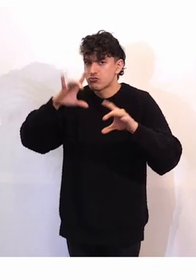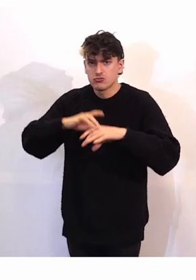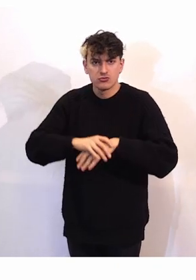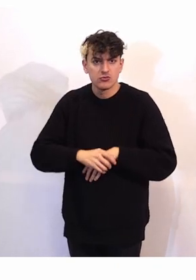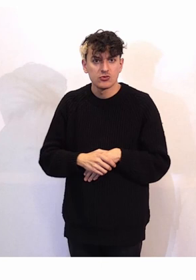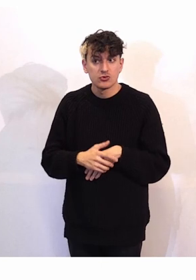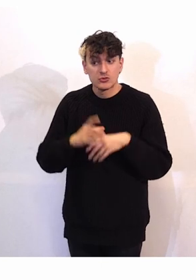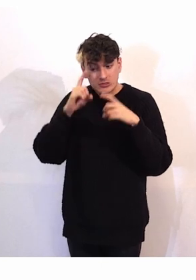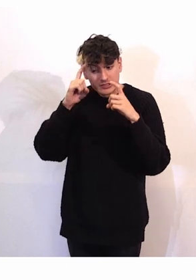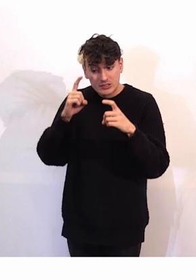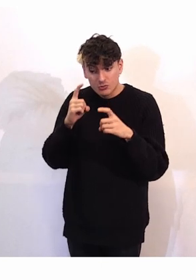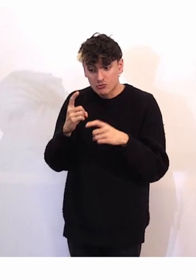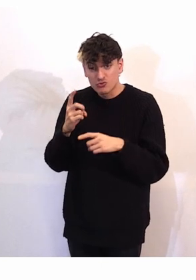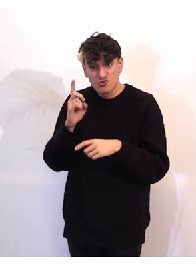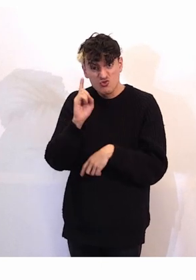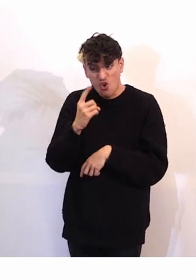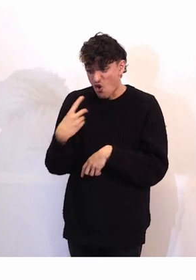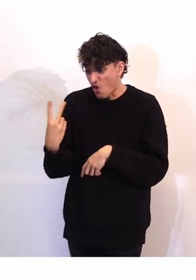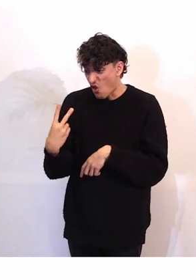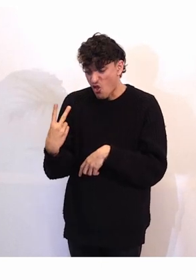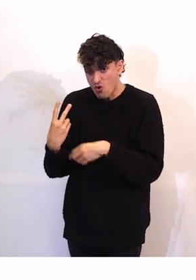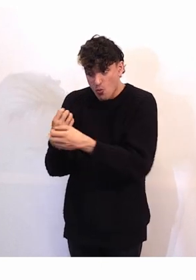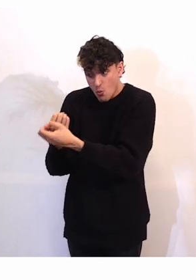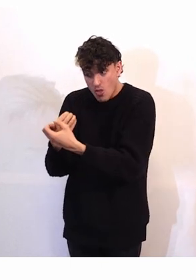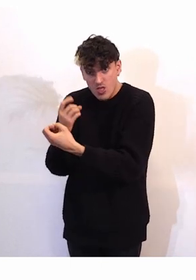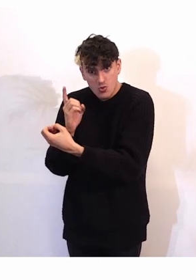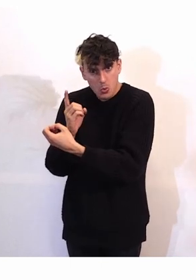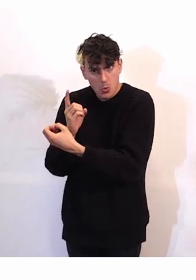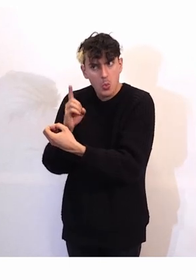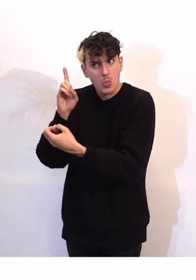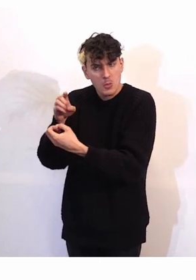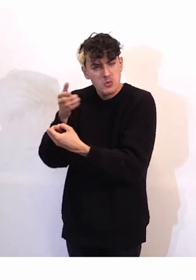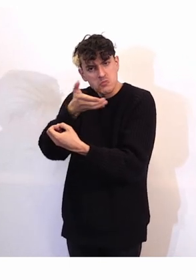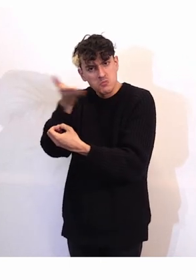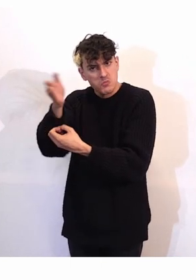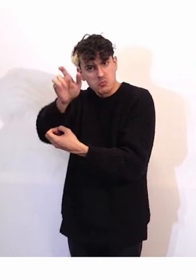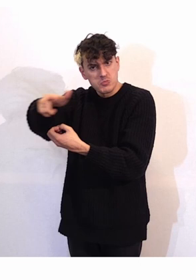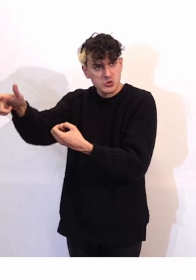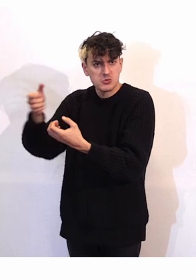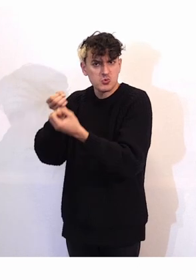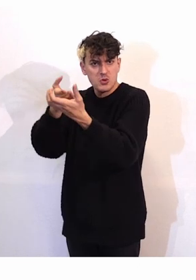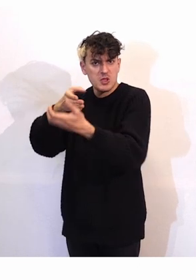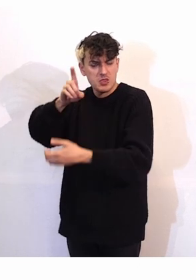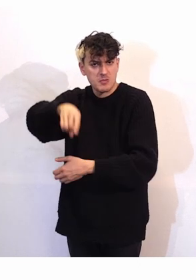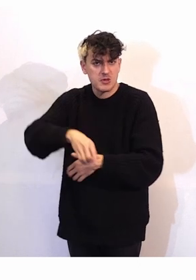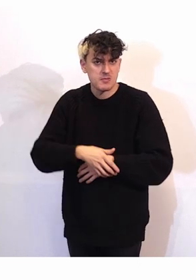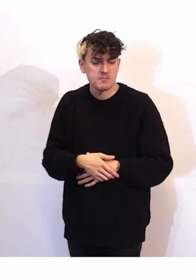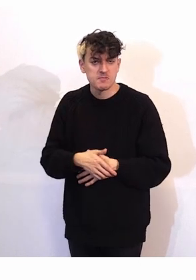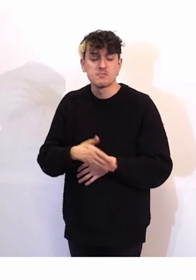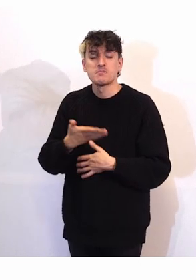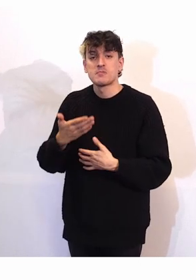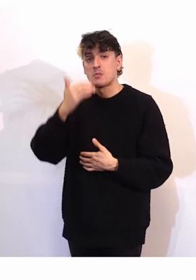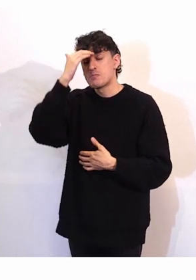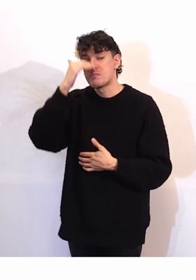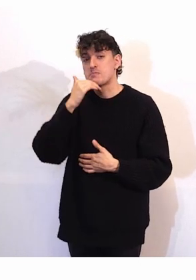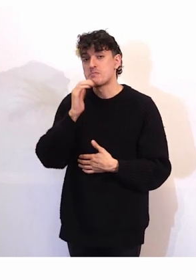manifieste conmigo, sino que también lo llegue a manifestar con los demás. Pero ahí tenemos la tarea los padres o las